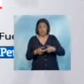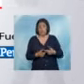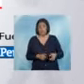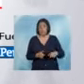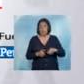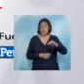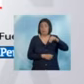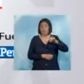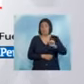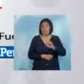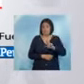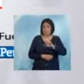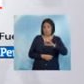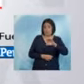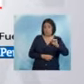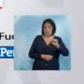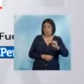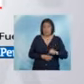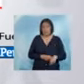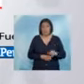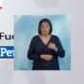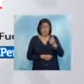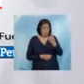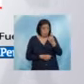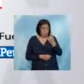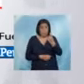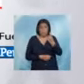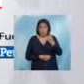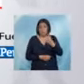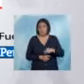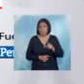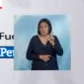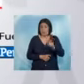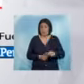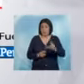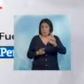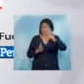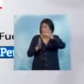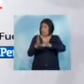a Marisa Glave. Sorprendentemente, una persona del Frente Amplio está dentro de nuestra lista